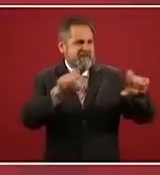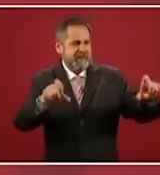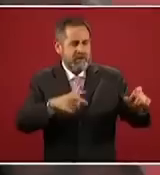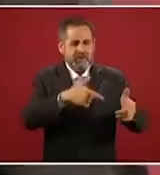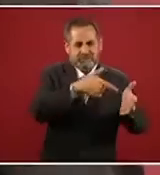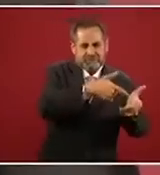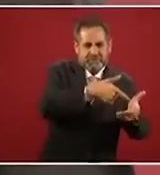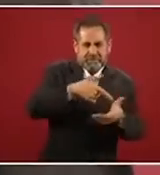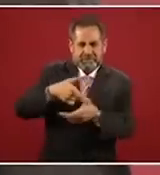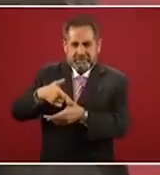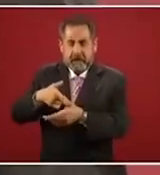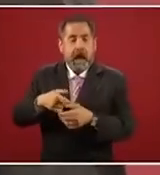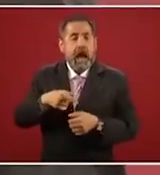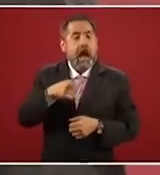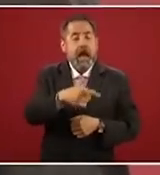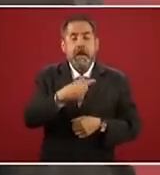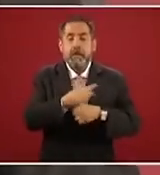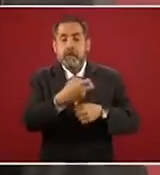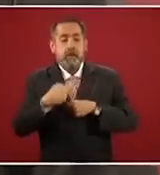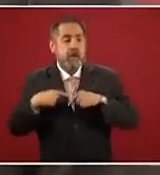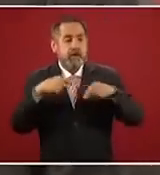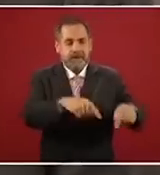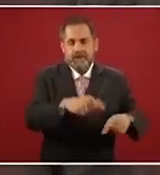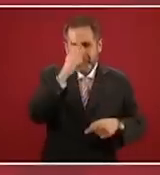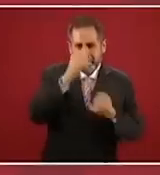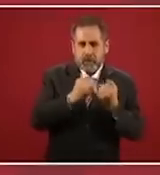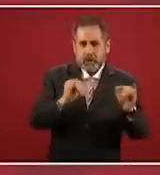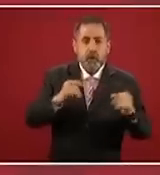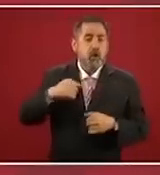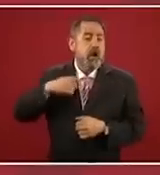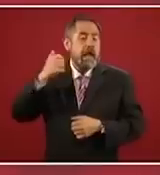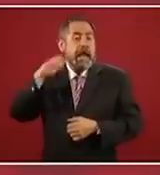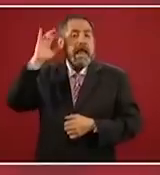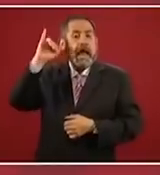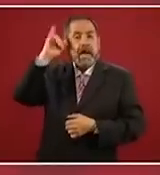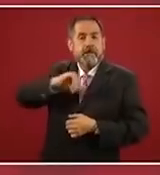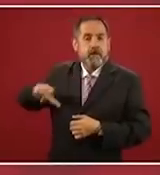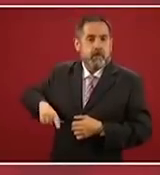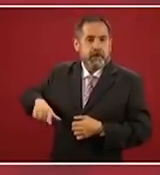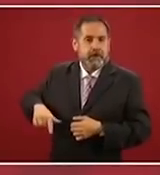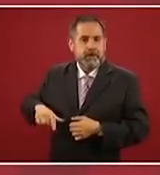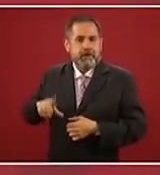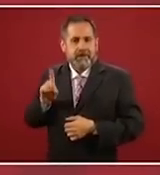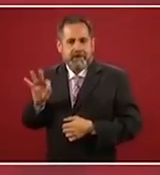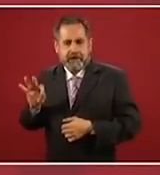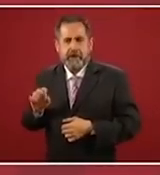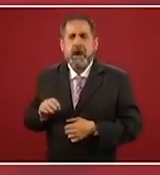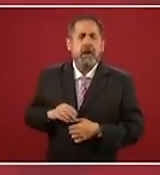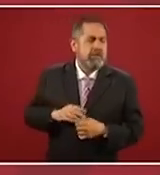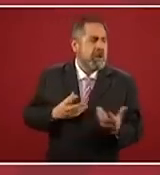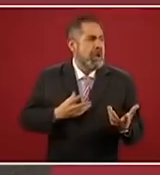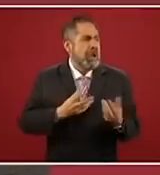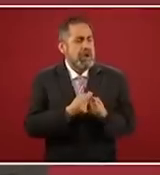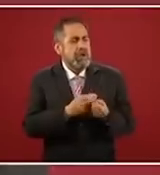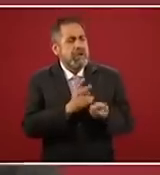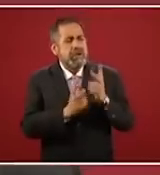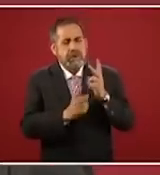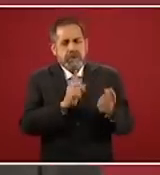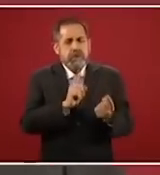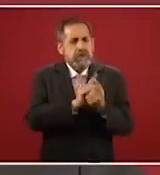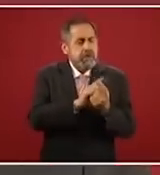cuando se inauguró ese edificio. Era yo jefe de gobierno y nos reunimos,